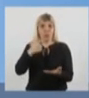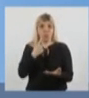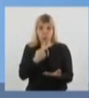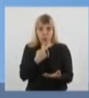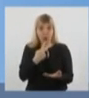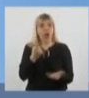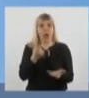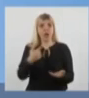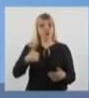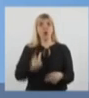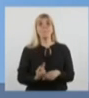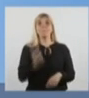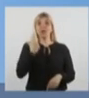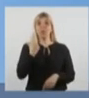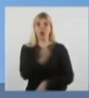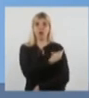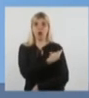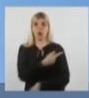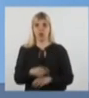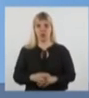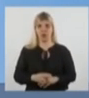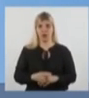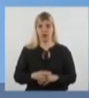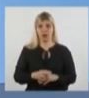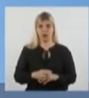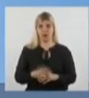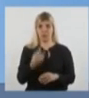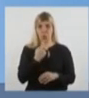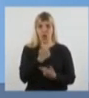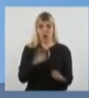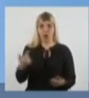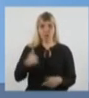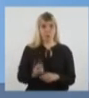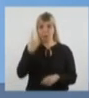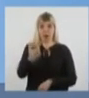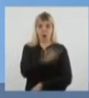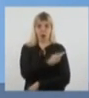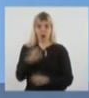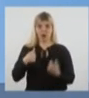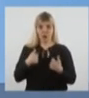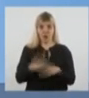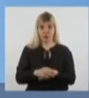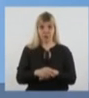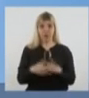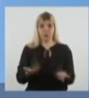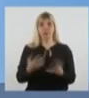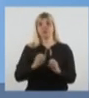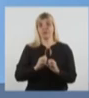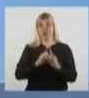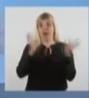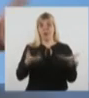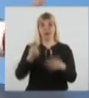soy yo, porque no tengo ninguna duda de la calidad de la vacuna. Eso claramente lo vamos a hacer